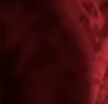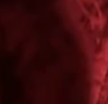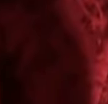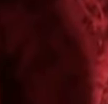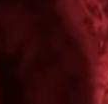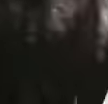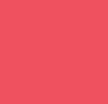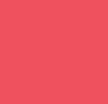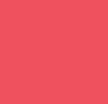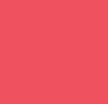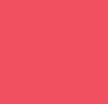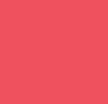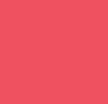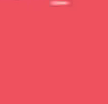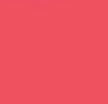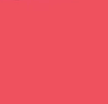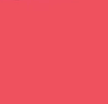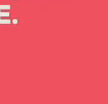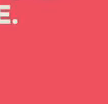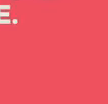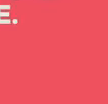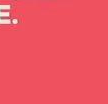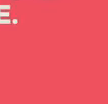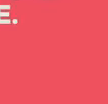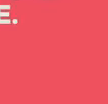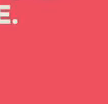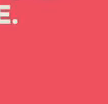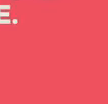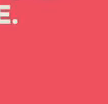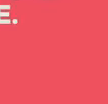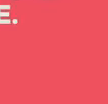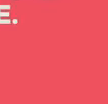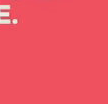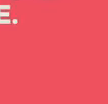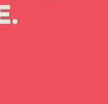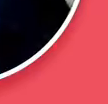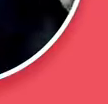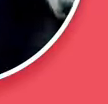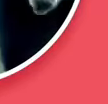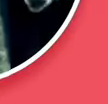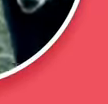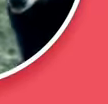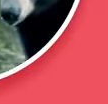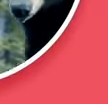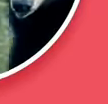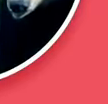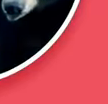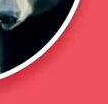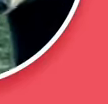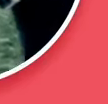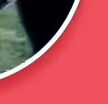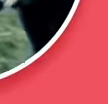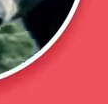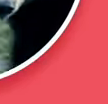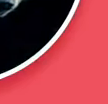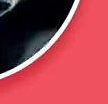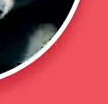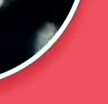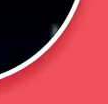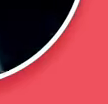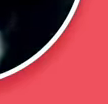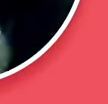Recomendaciones. Nunca te interpongas entre una cría y su madre. No te acerques ni los